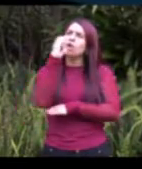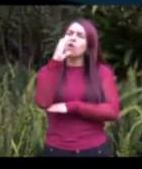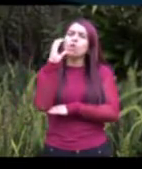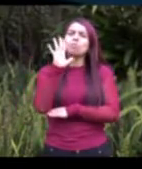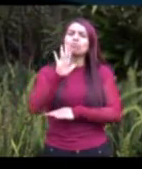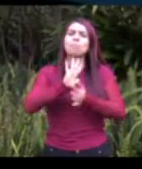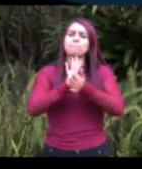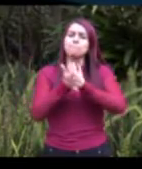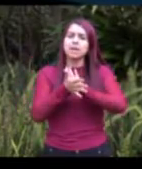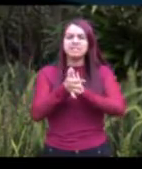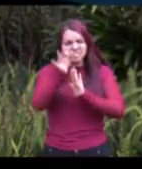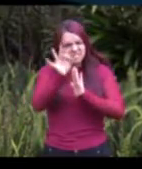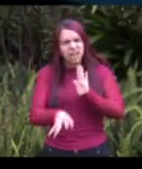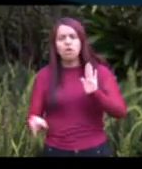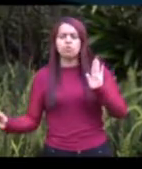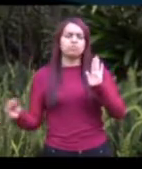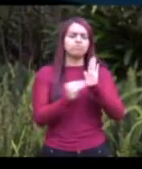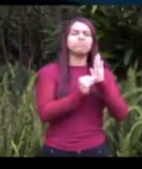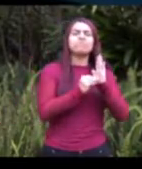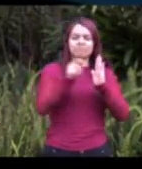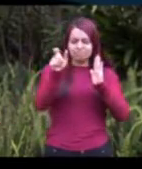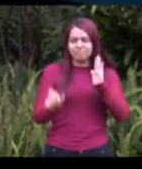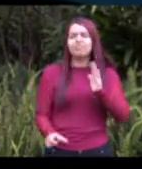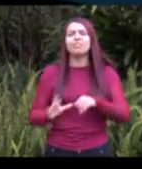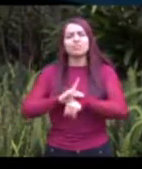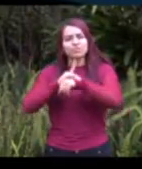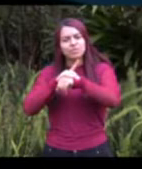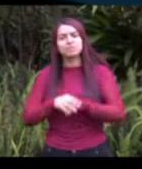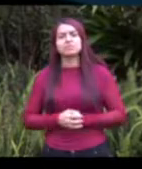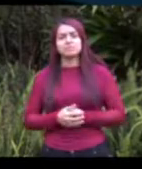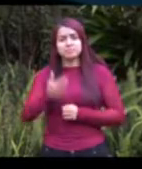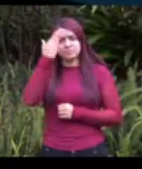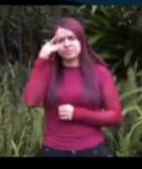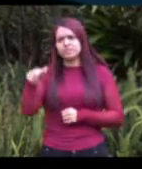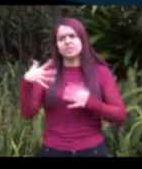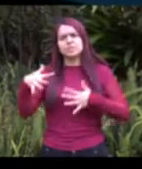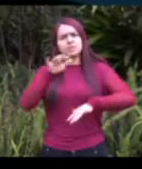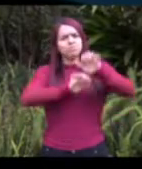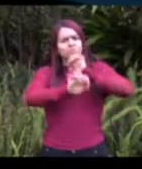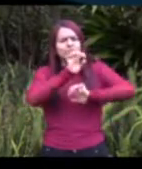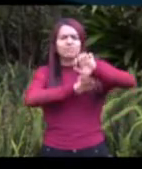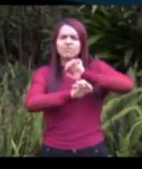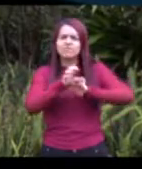página brillante. Por su trayectoria defensora de derechos humanos, por